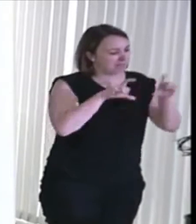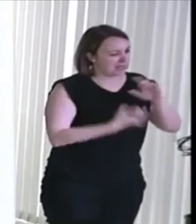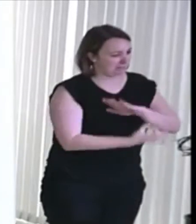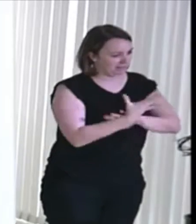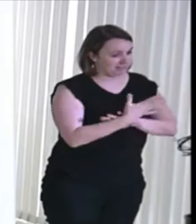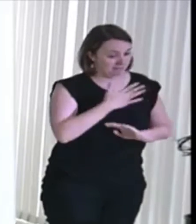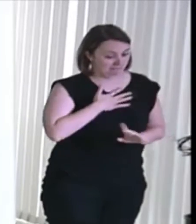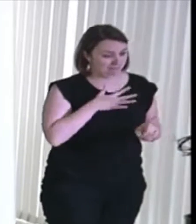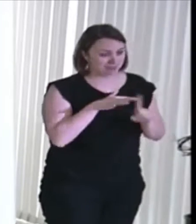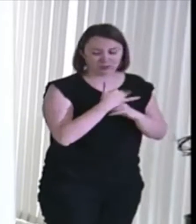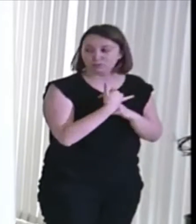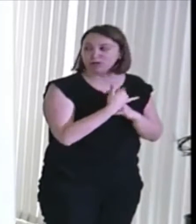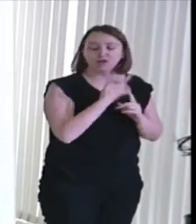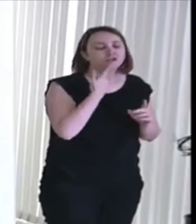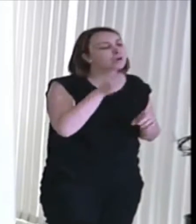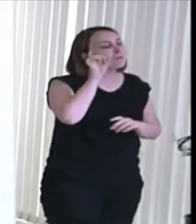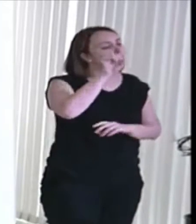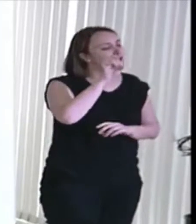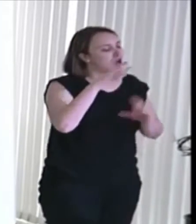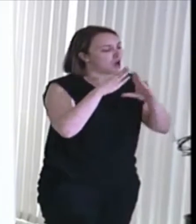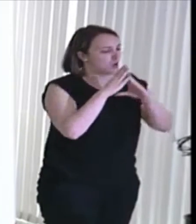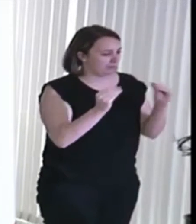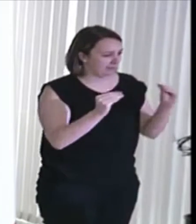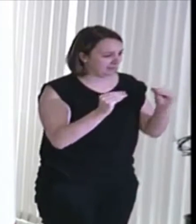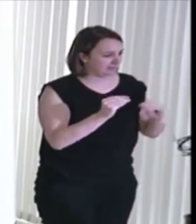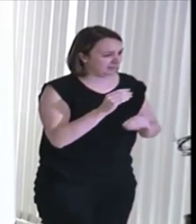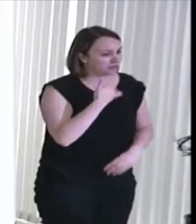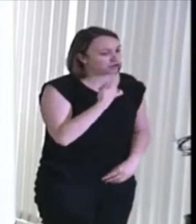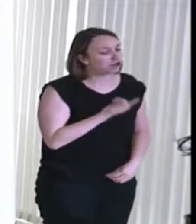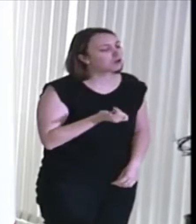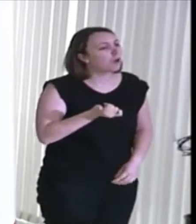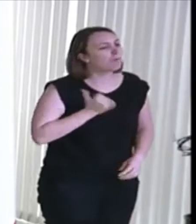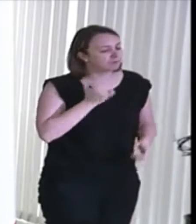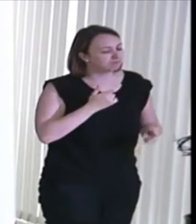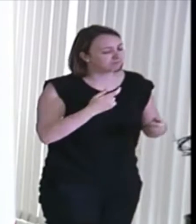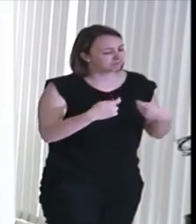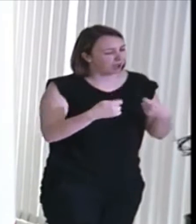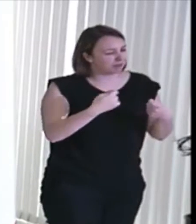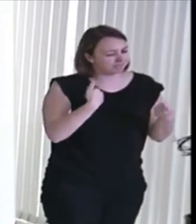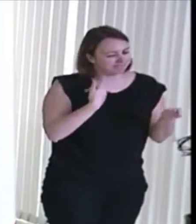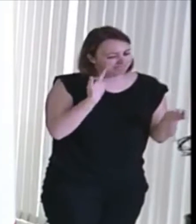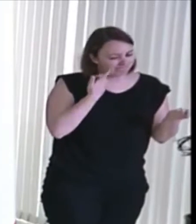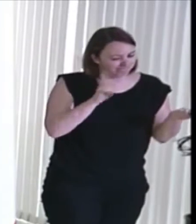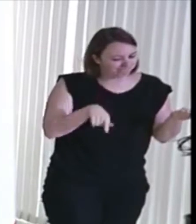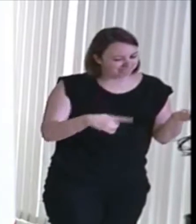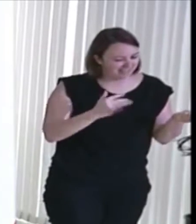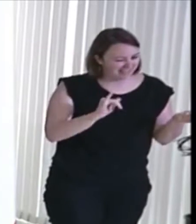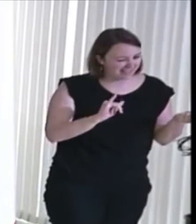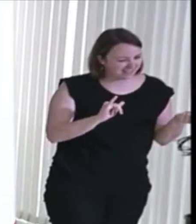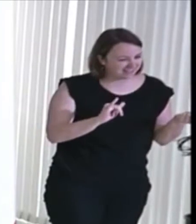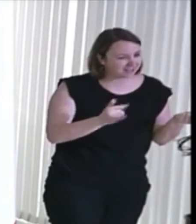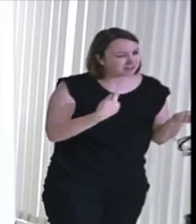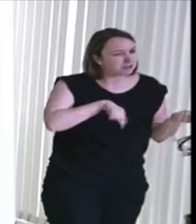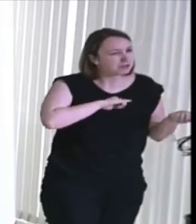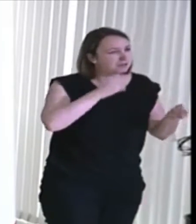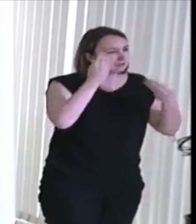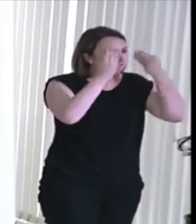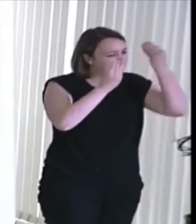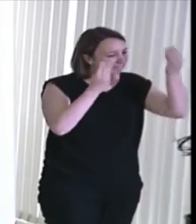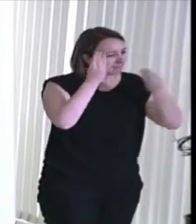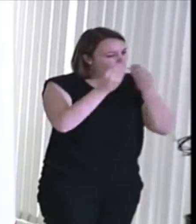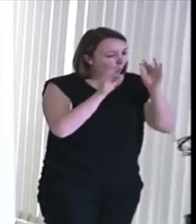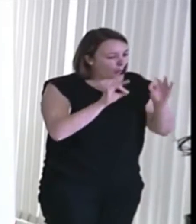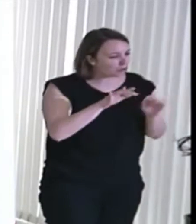por ejemplo, yo era profesora en la universidad y vimos una oportunidad de negocio, ¿no? Entonces, pues pensamos que era un